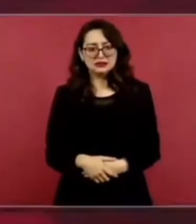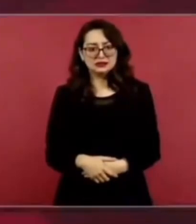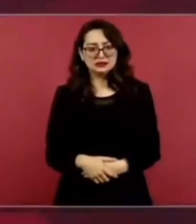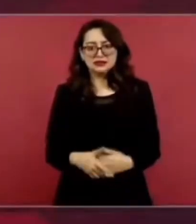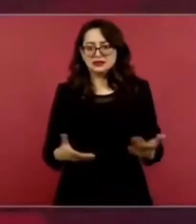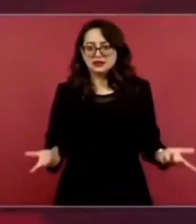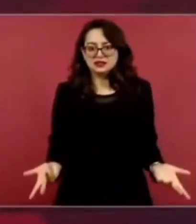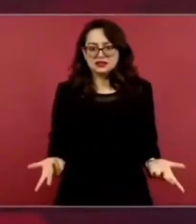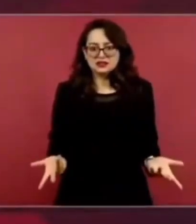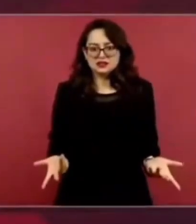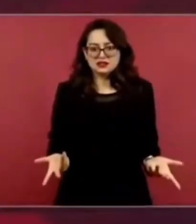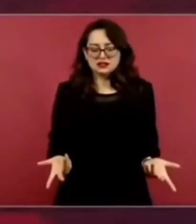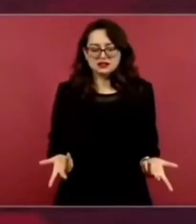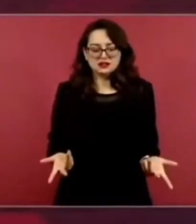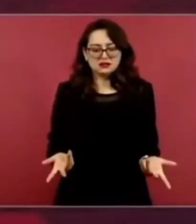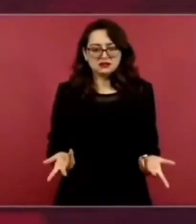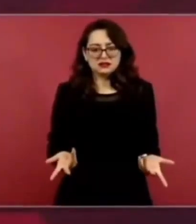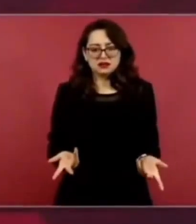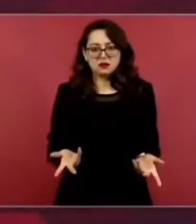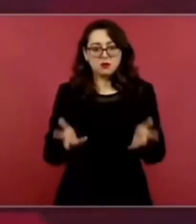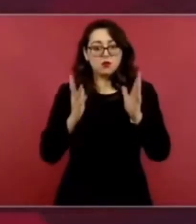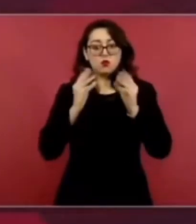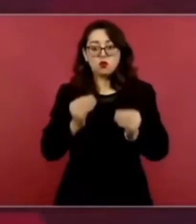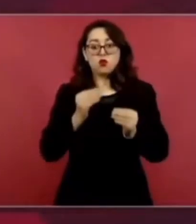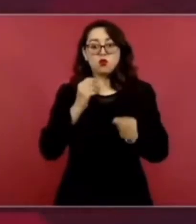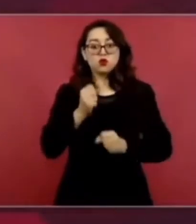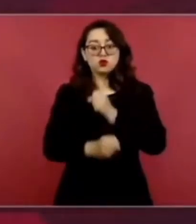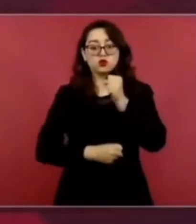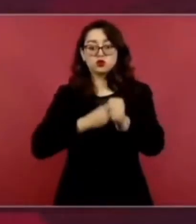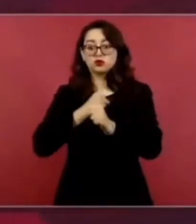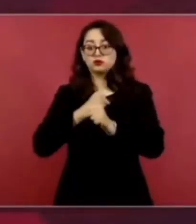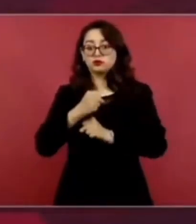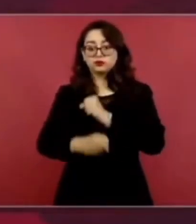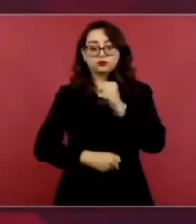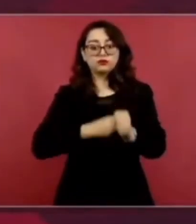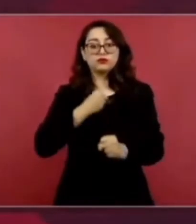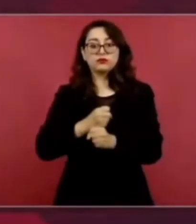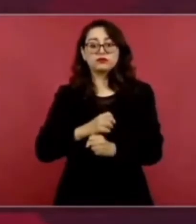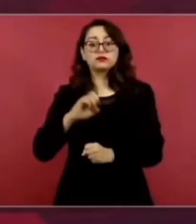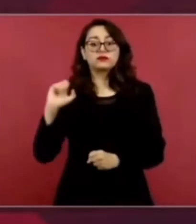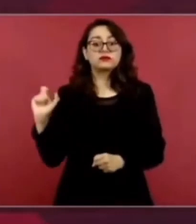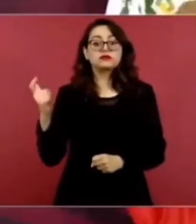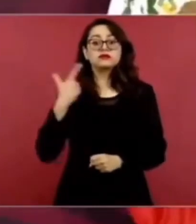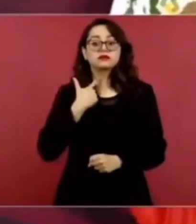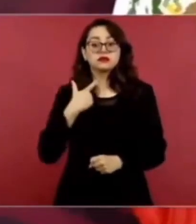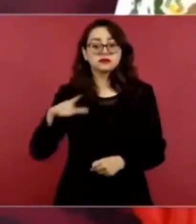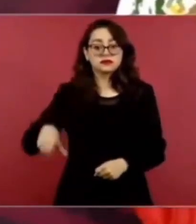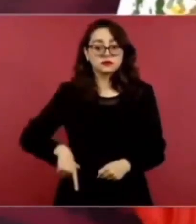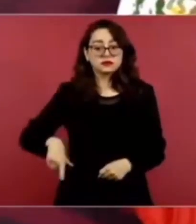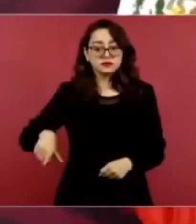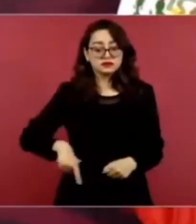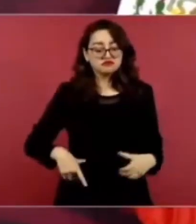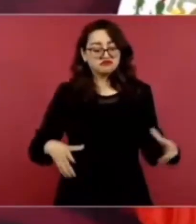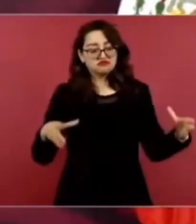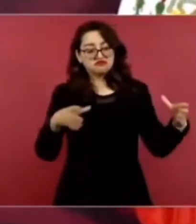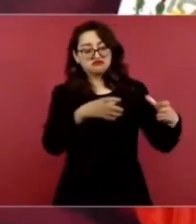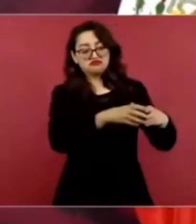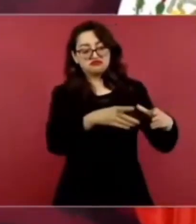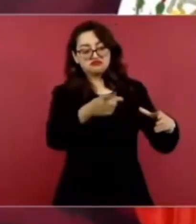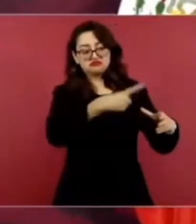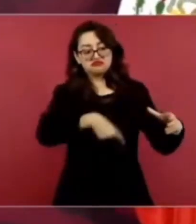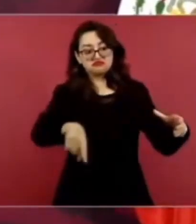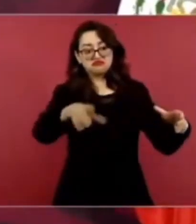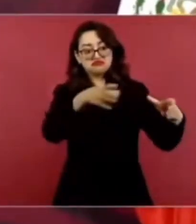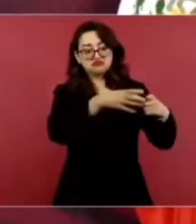Es que fueron muchos años de predominio de la oligarquía, de